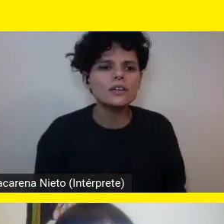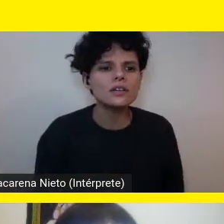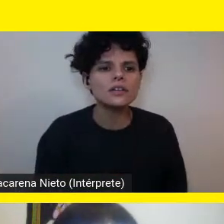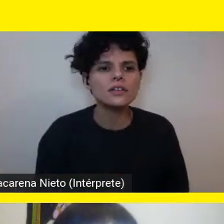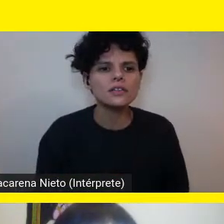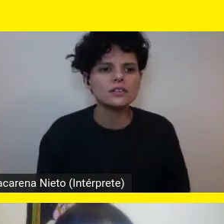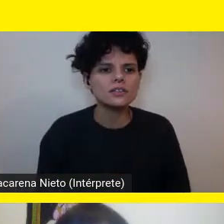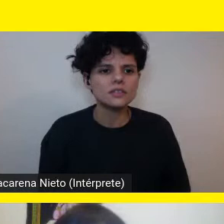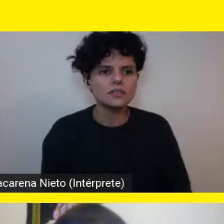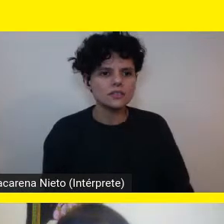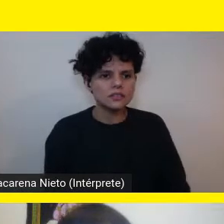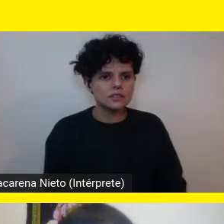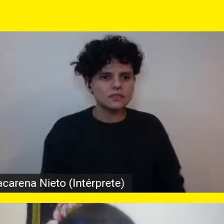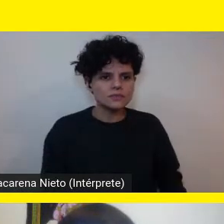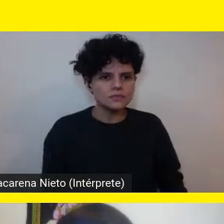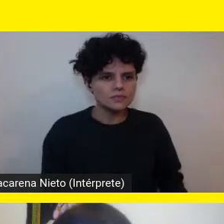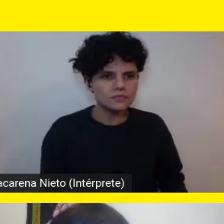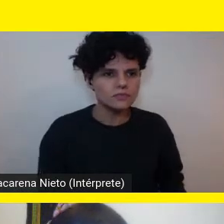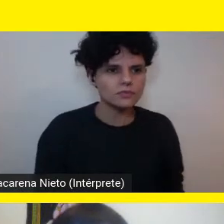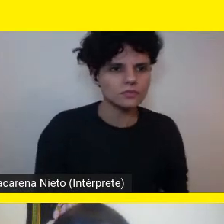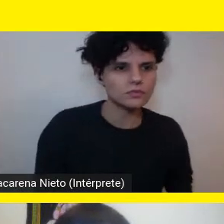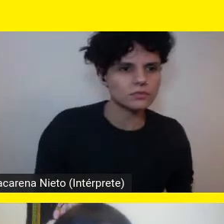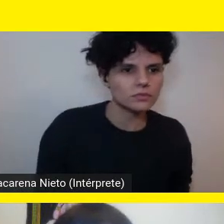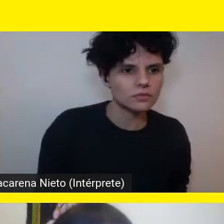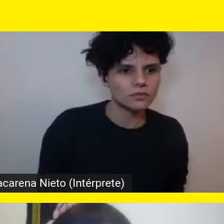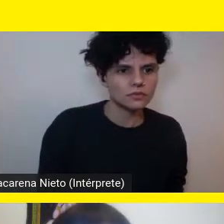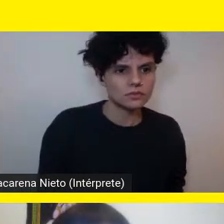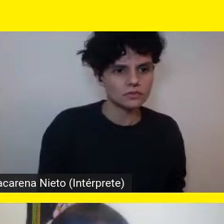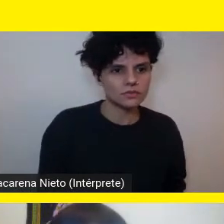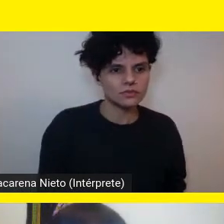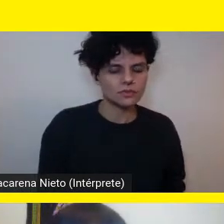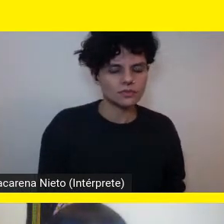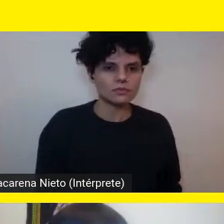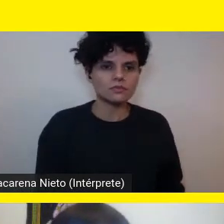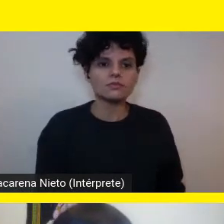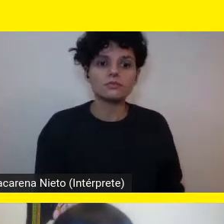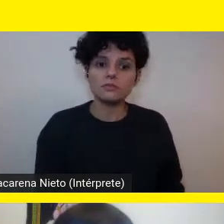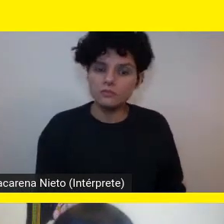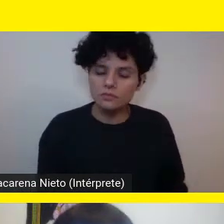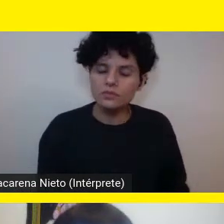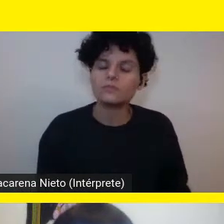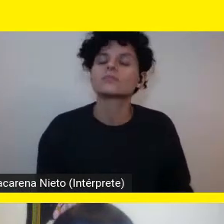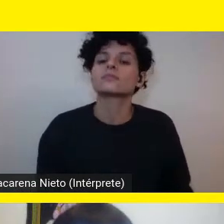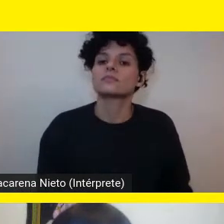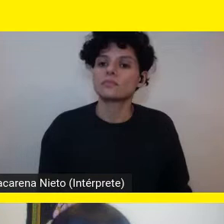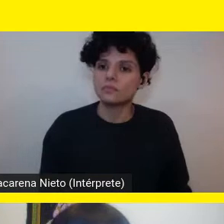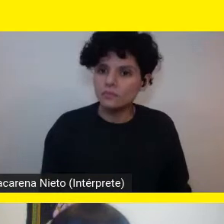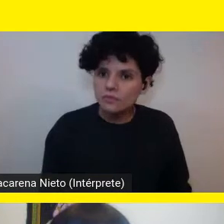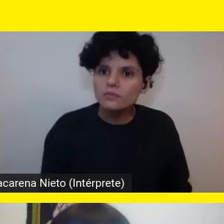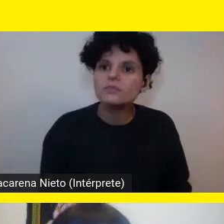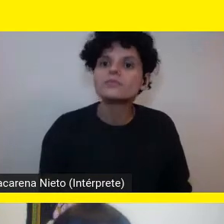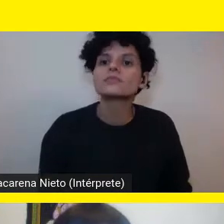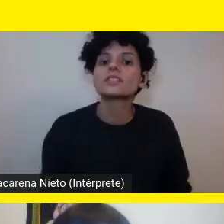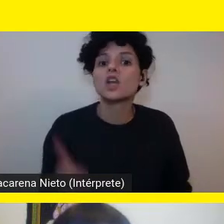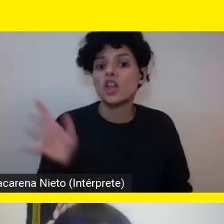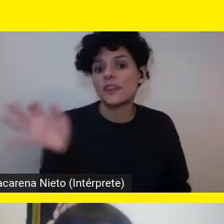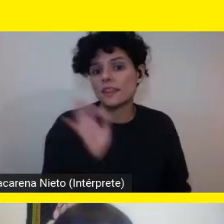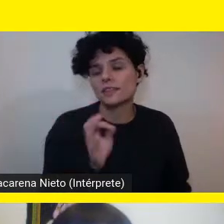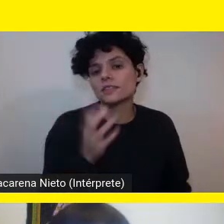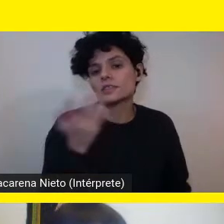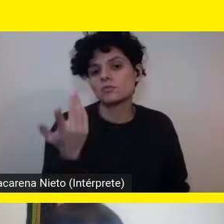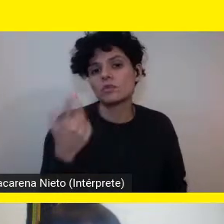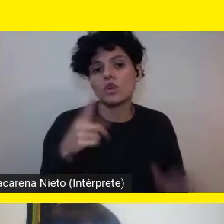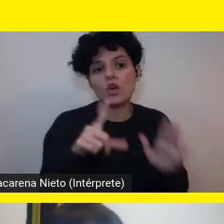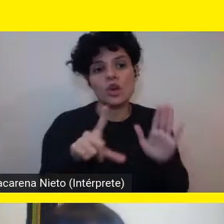Sí, bueno, siguiendo la idea, que las leyes también, como sabemos, están hechas